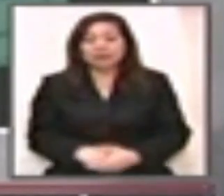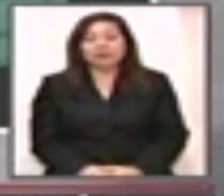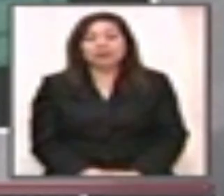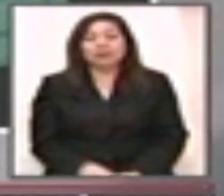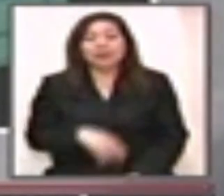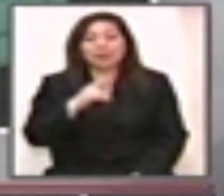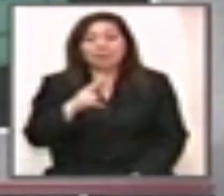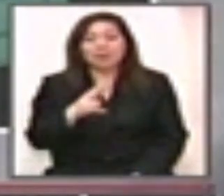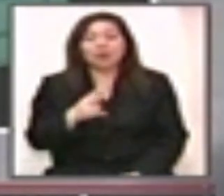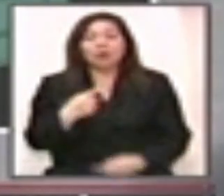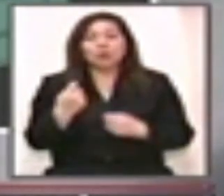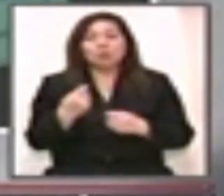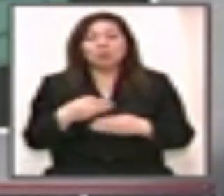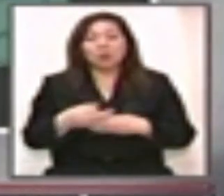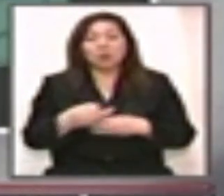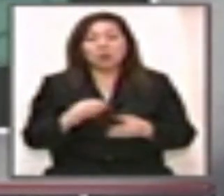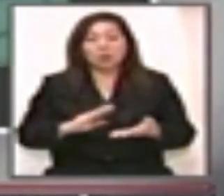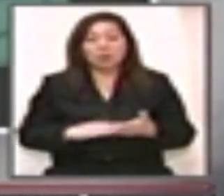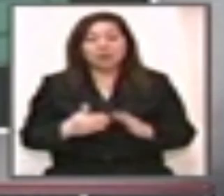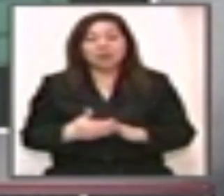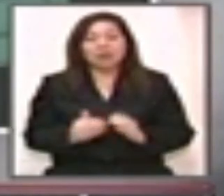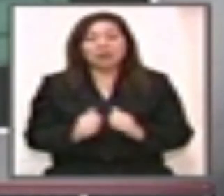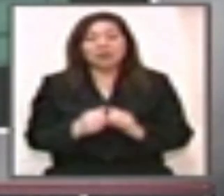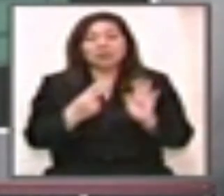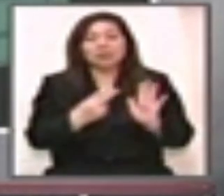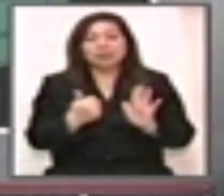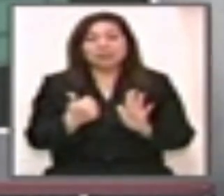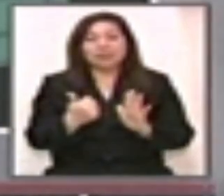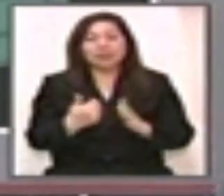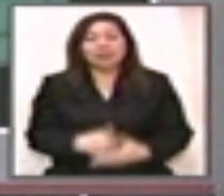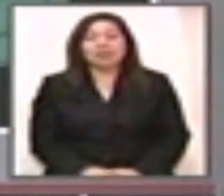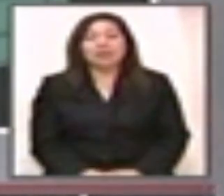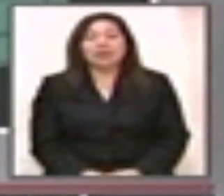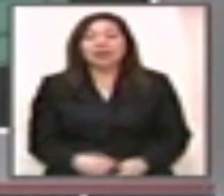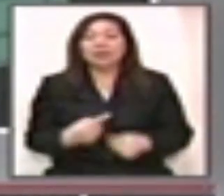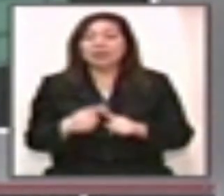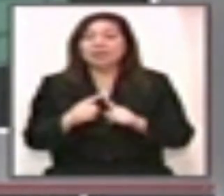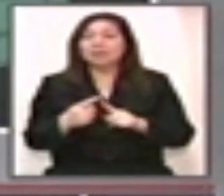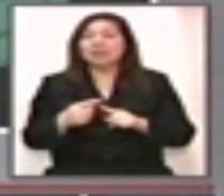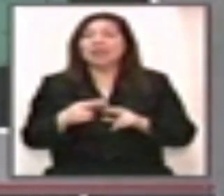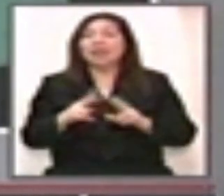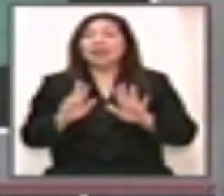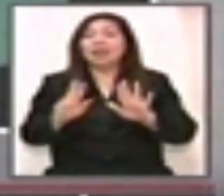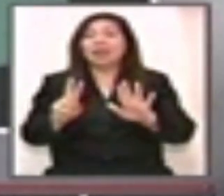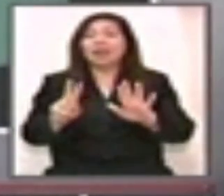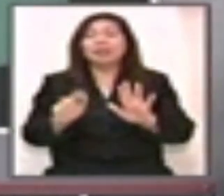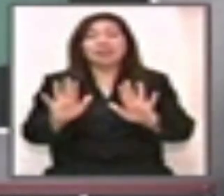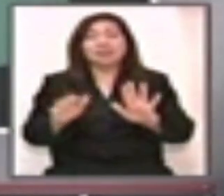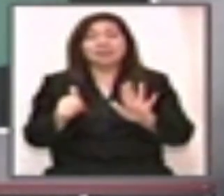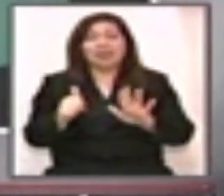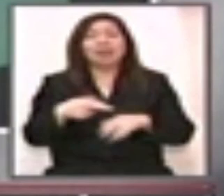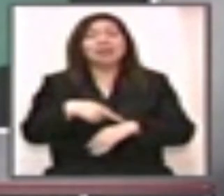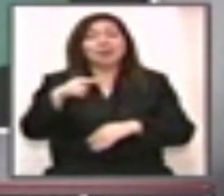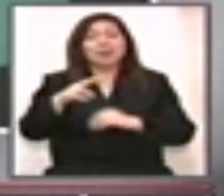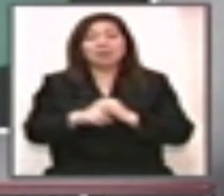del Perú, y el turismo rural comunitario también, con 76 emprendimientos en 16 regiones del país. Finalmente,